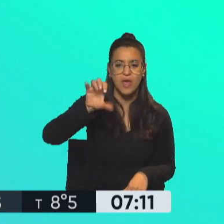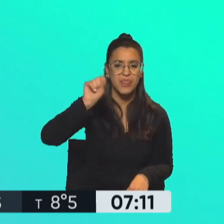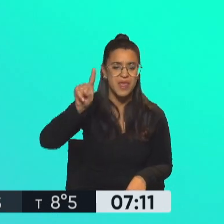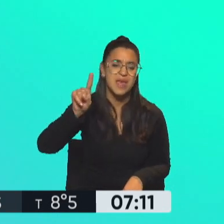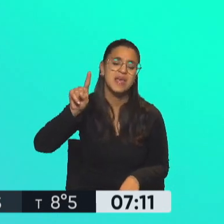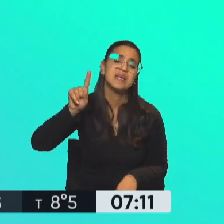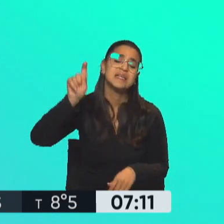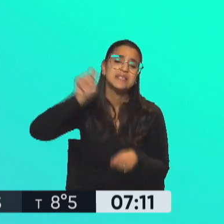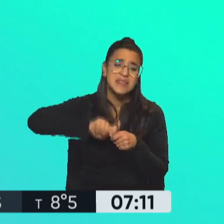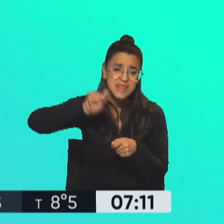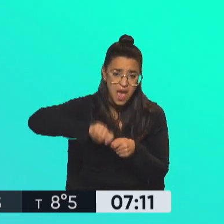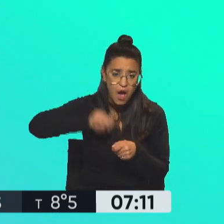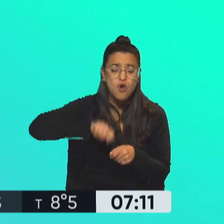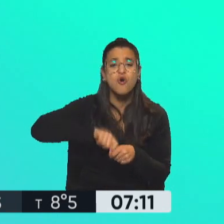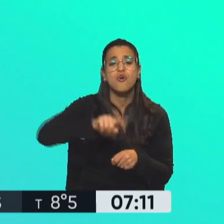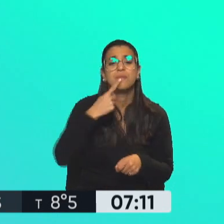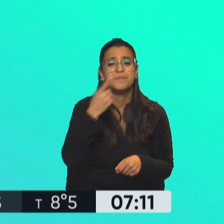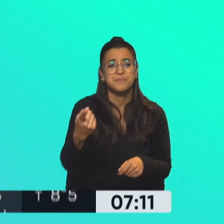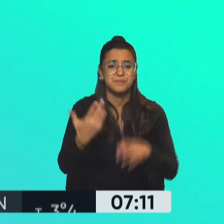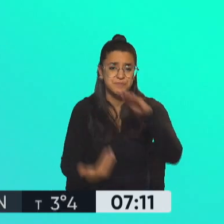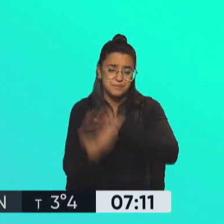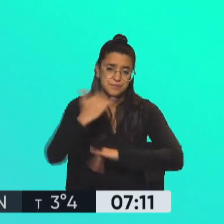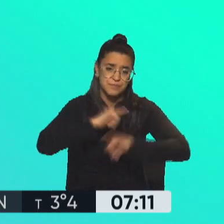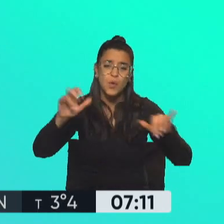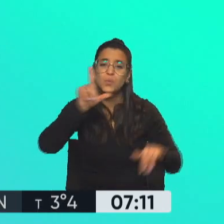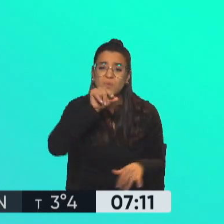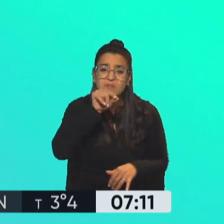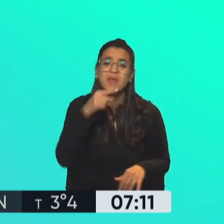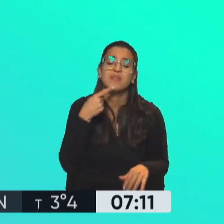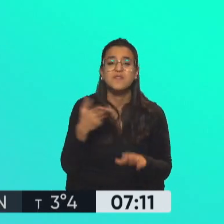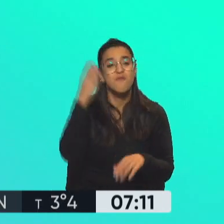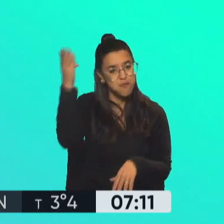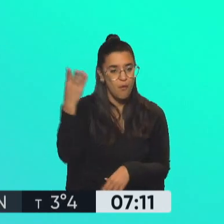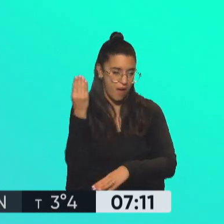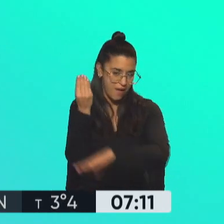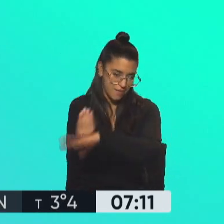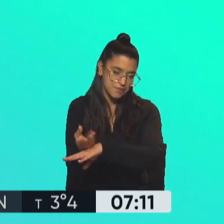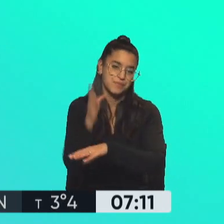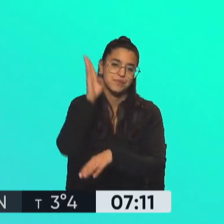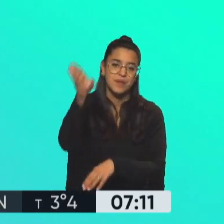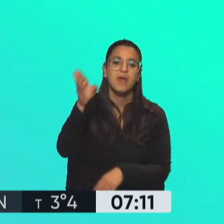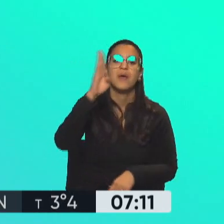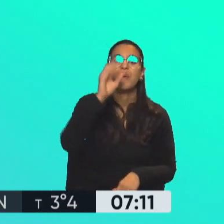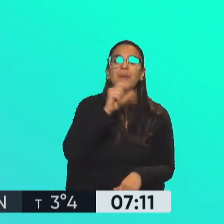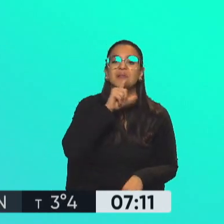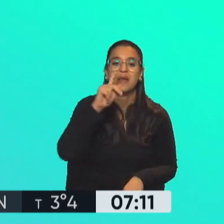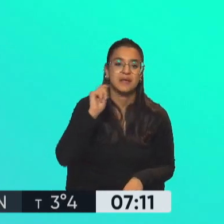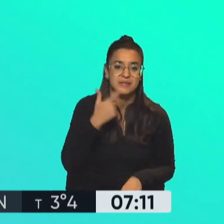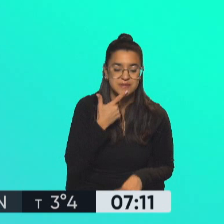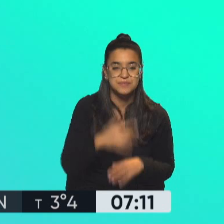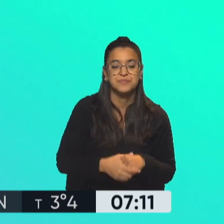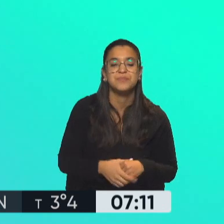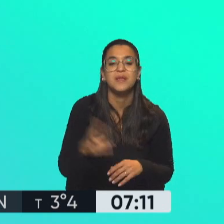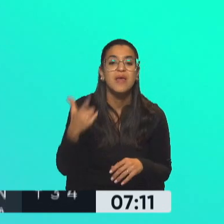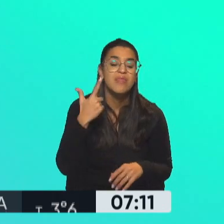santiago del estero que como señala en su posteo a través de twitter participó de la asunción como ministra de economía de la nación de silvina batakis